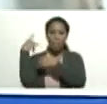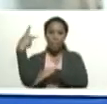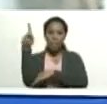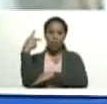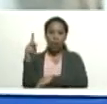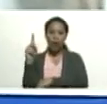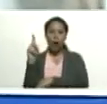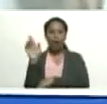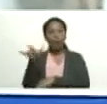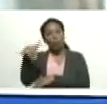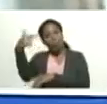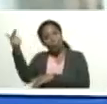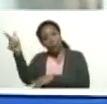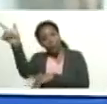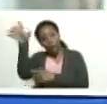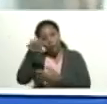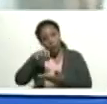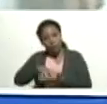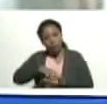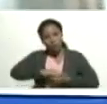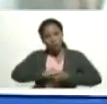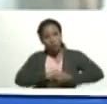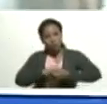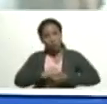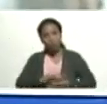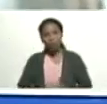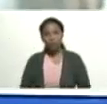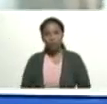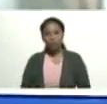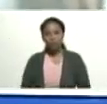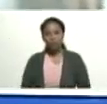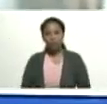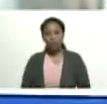Linares. Felicidades, Alejandro.